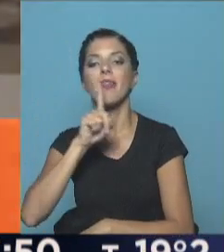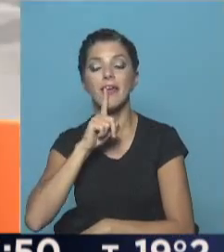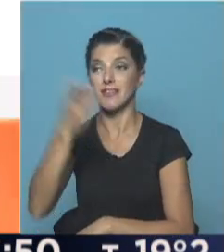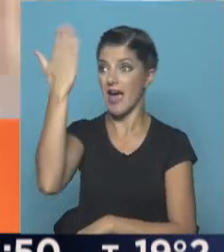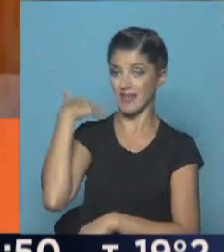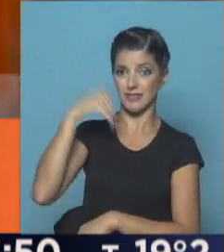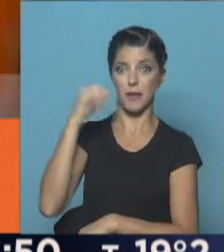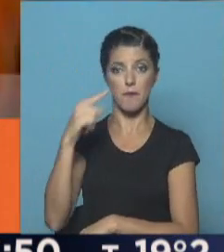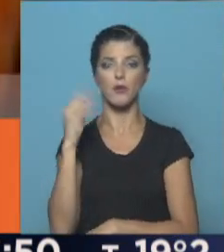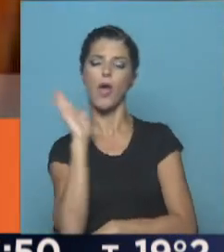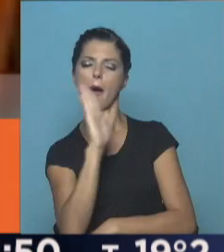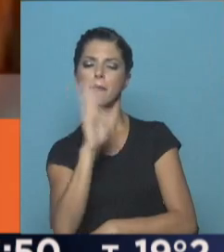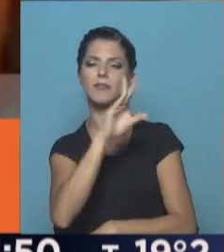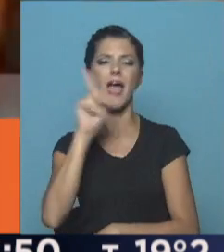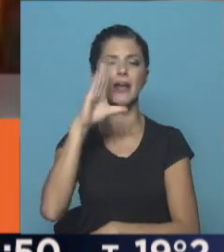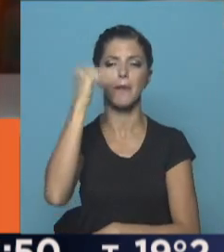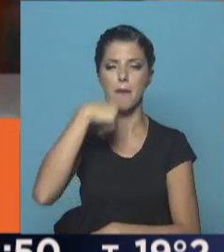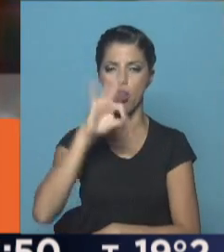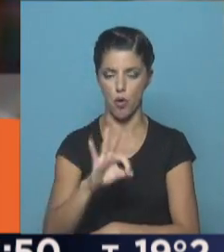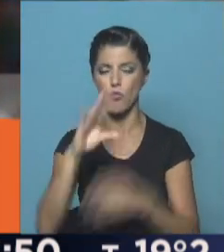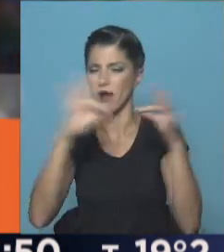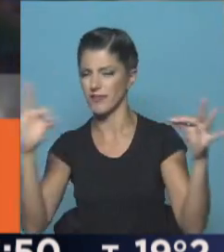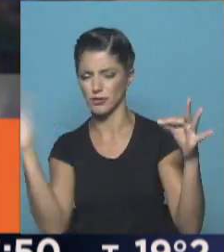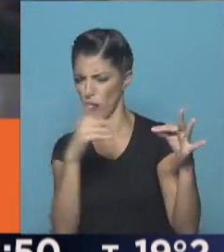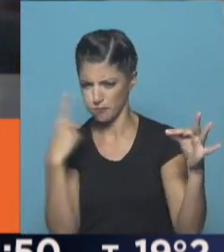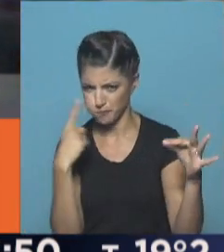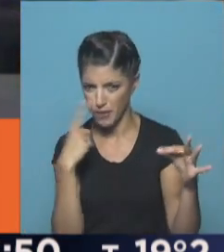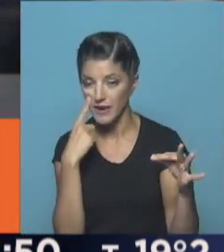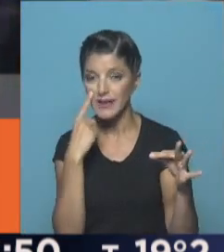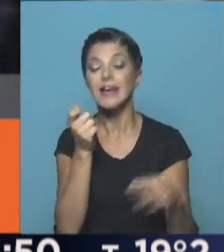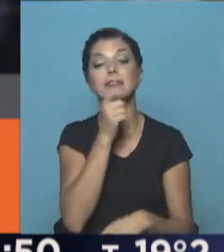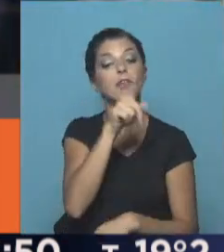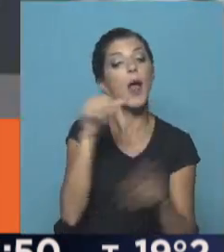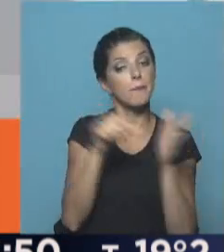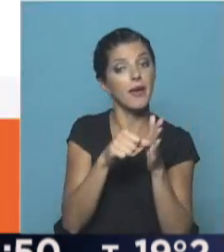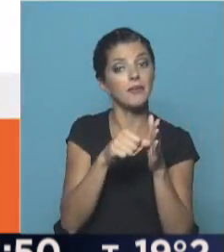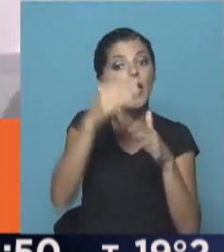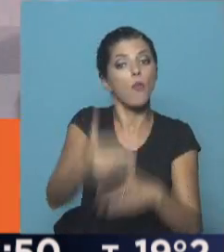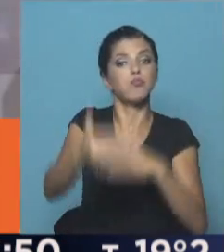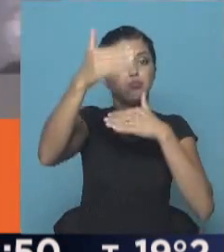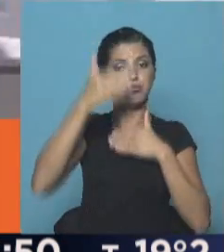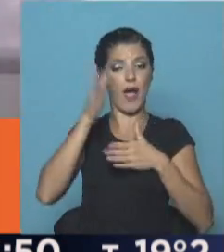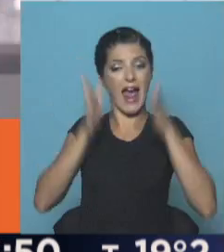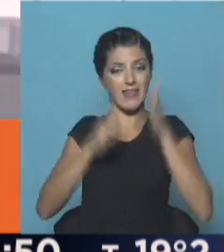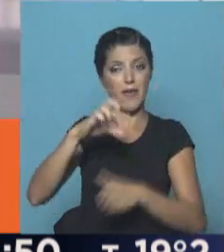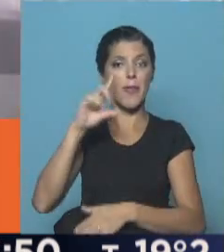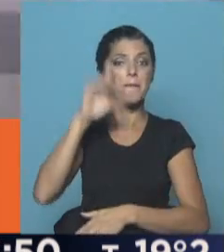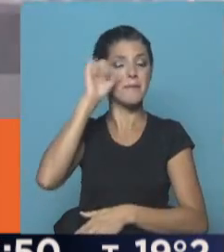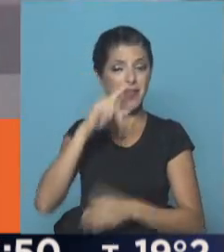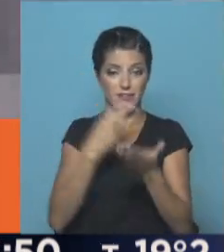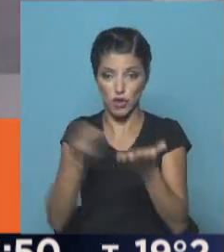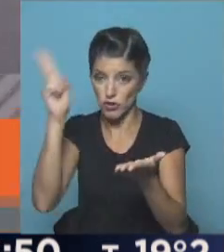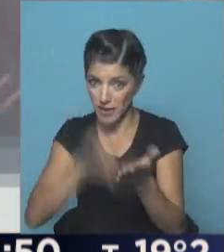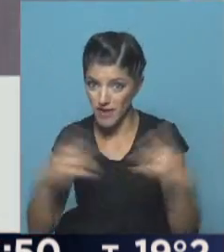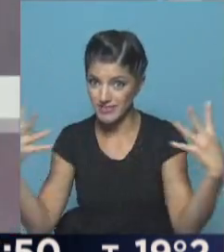Líbano con una frase recurrente en el liderazgo israelí: hacer volver a ese país a la edad de piedra si se desata una nueva guerra